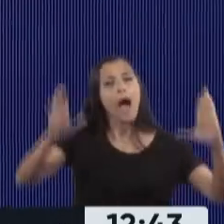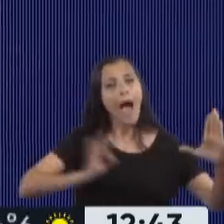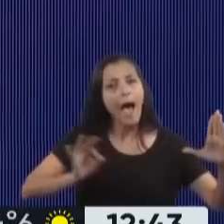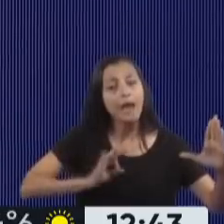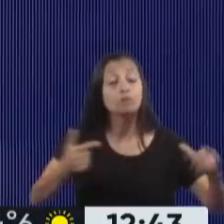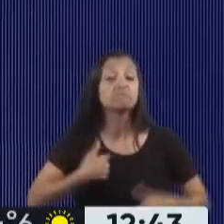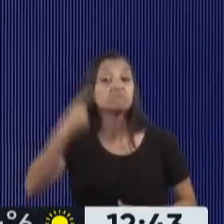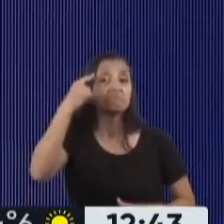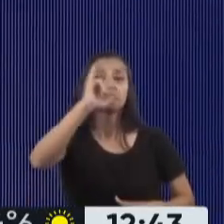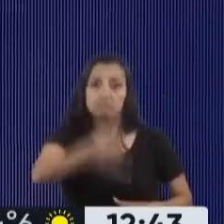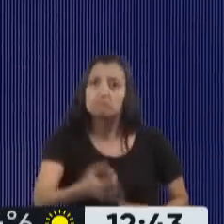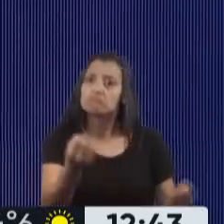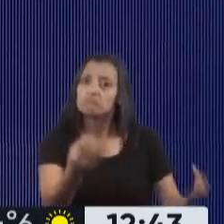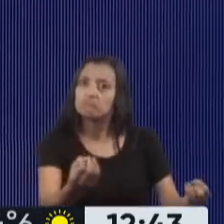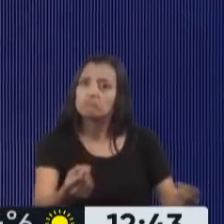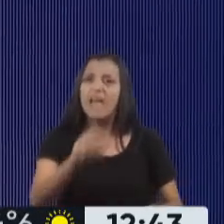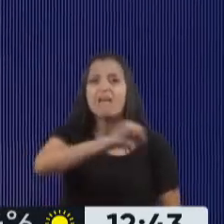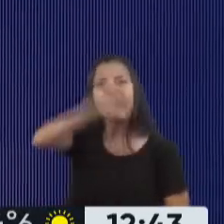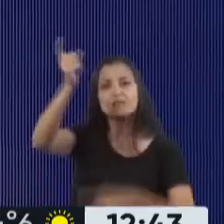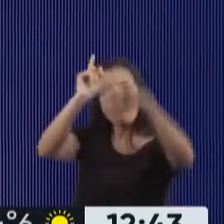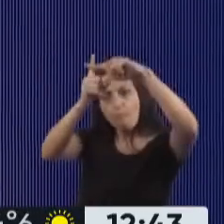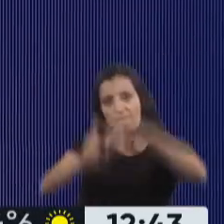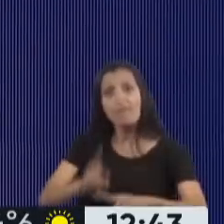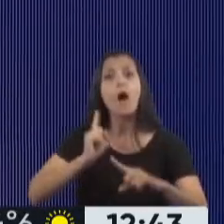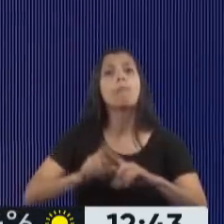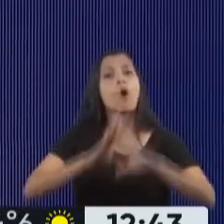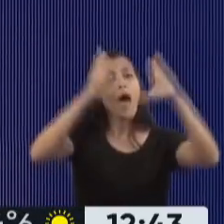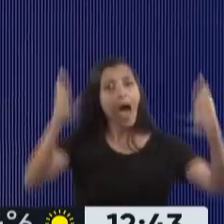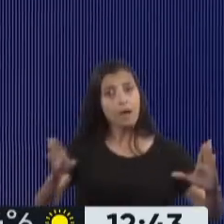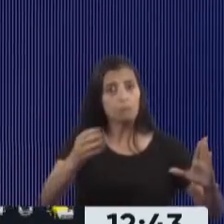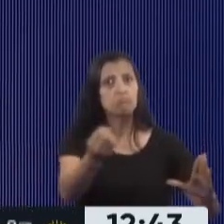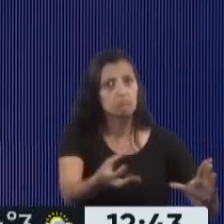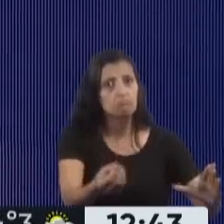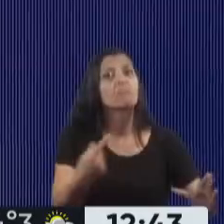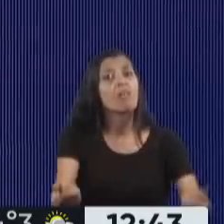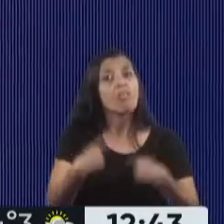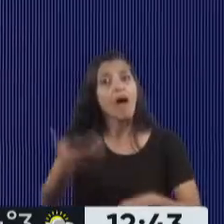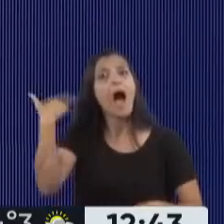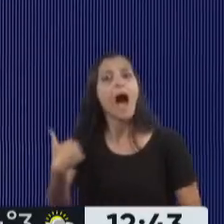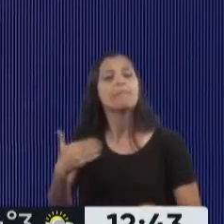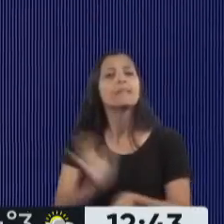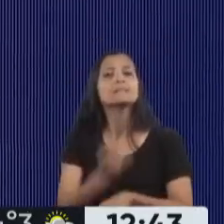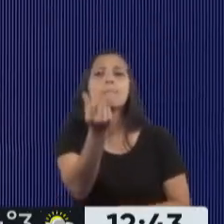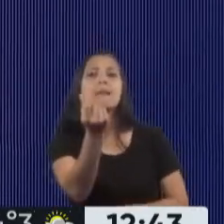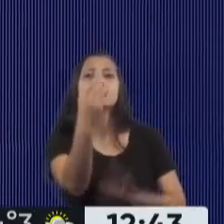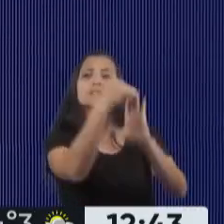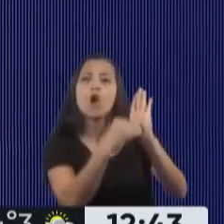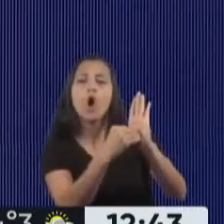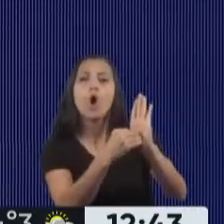mi punto de vista sí es válido porque es al ritmo que venían moviéndose los precios